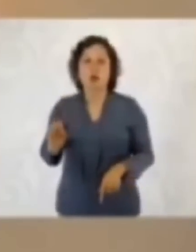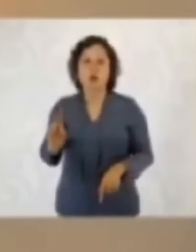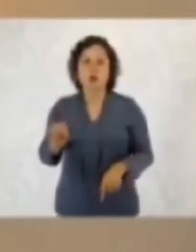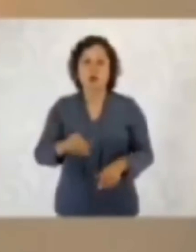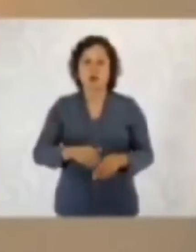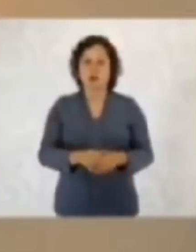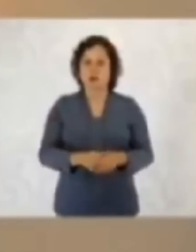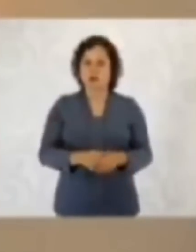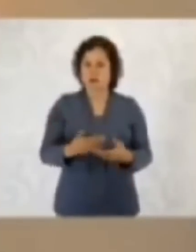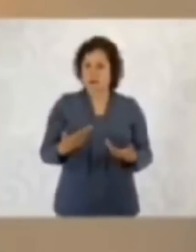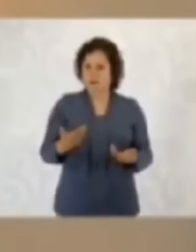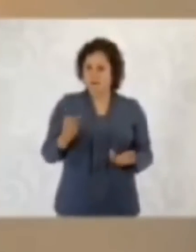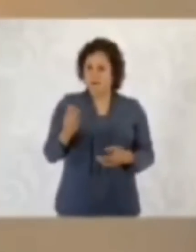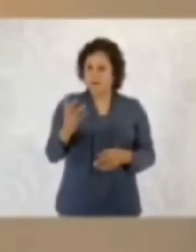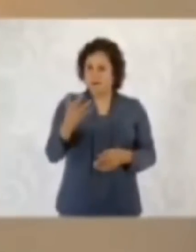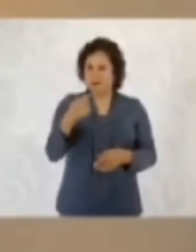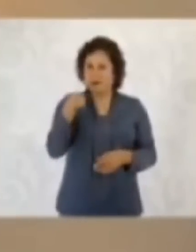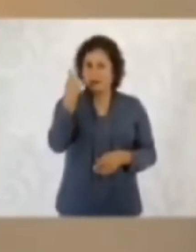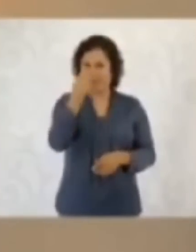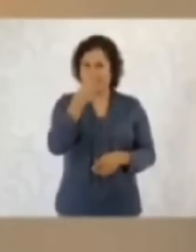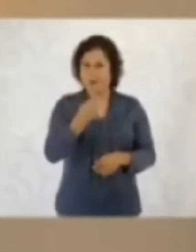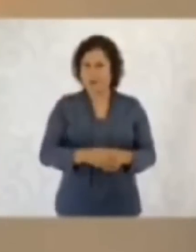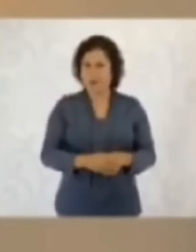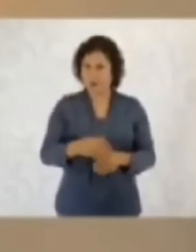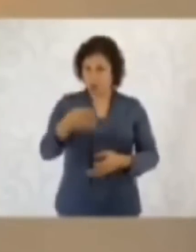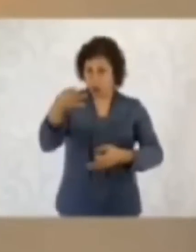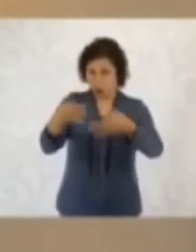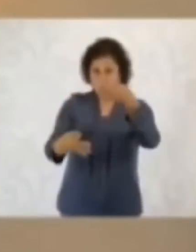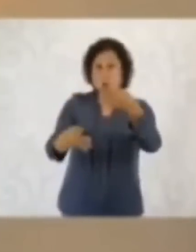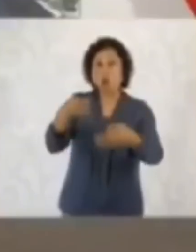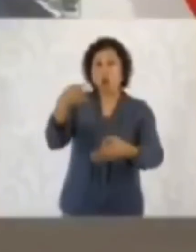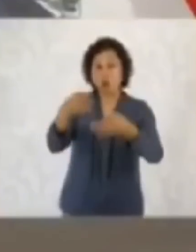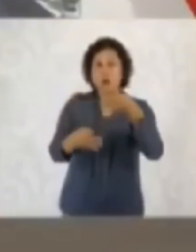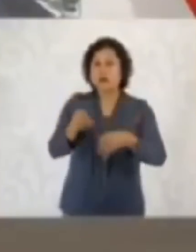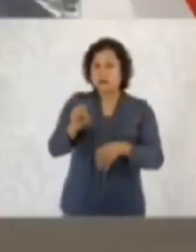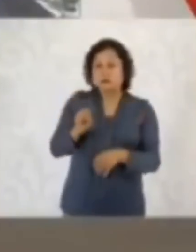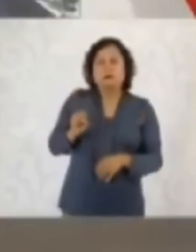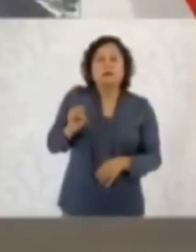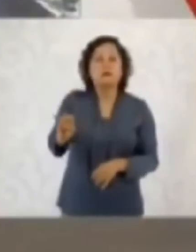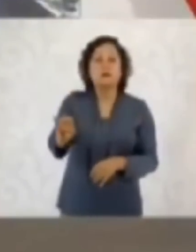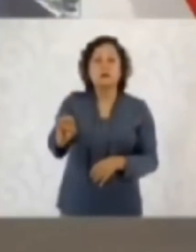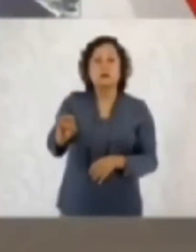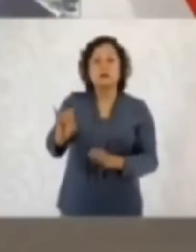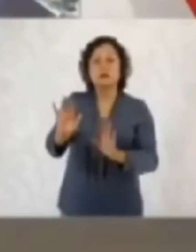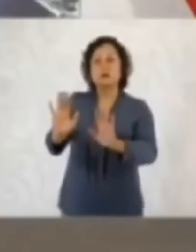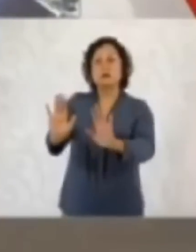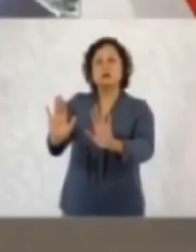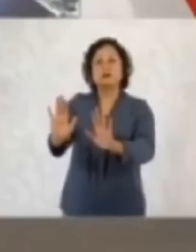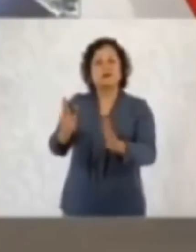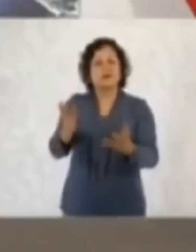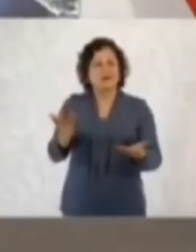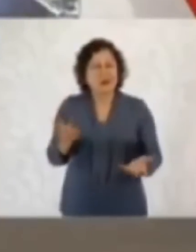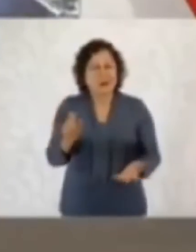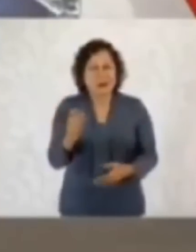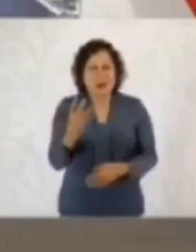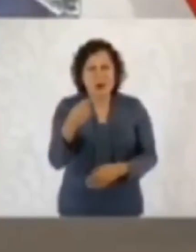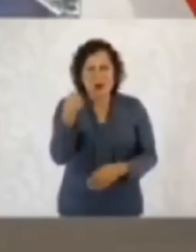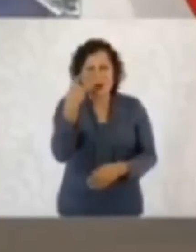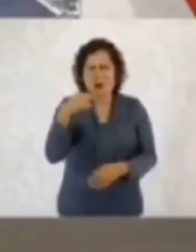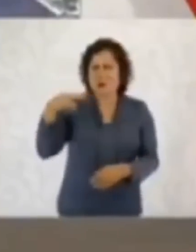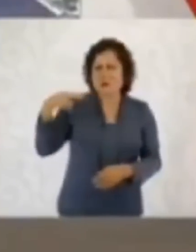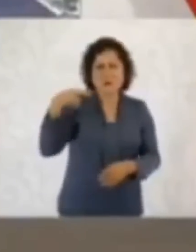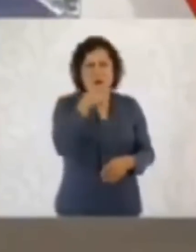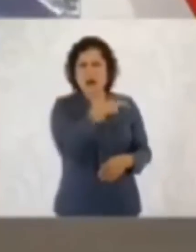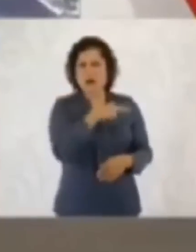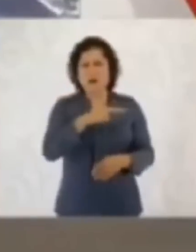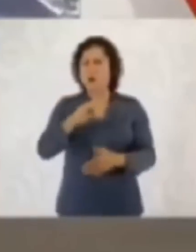cabo la Conagua. ¿Y qué creen que se le otorgó? En menos de 24 horas. Ahora,